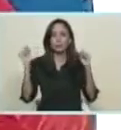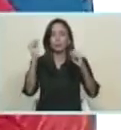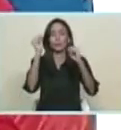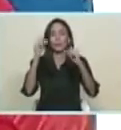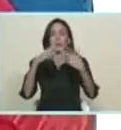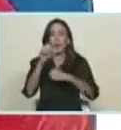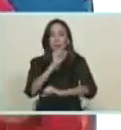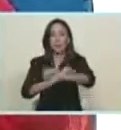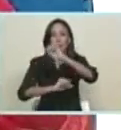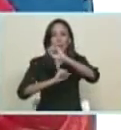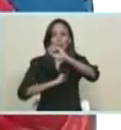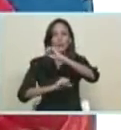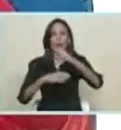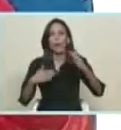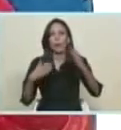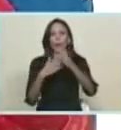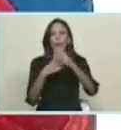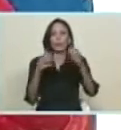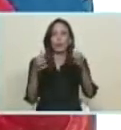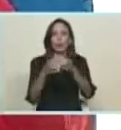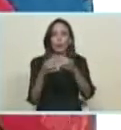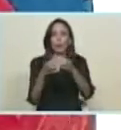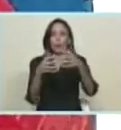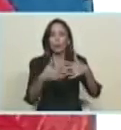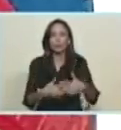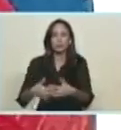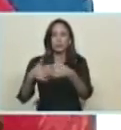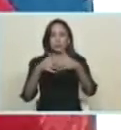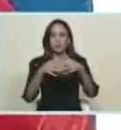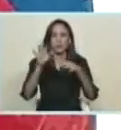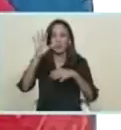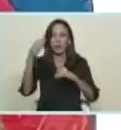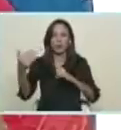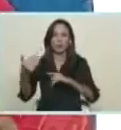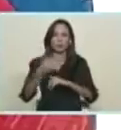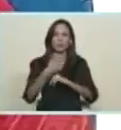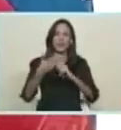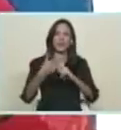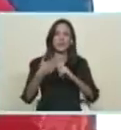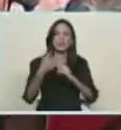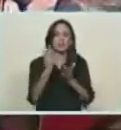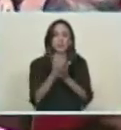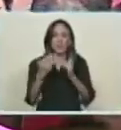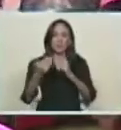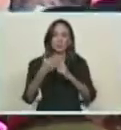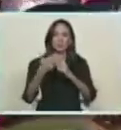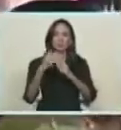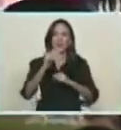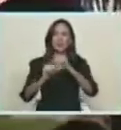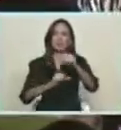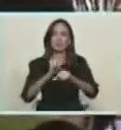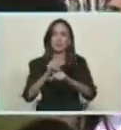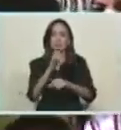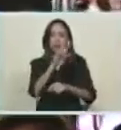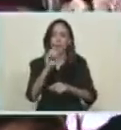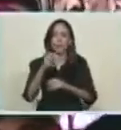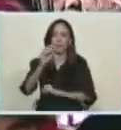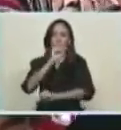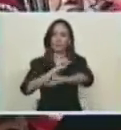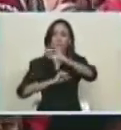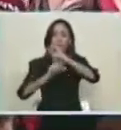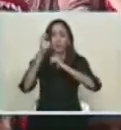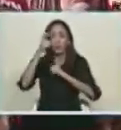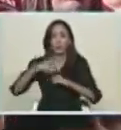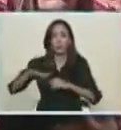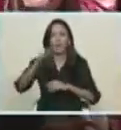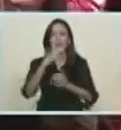lucha contra el Estado autoritario burgués que gobernó este país todo el siglo XX. Nosotros venimos